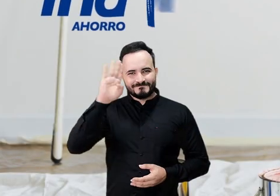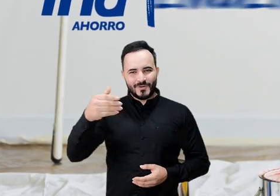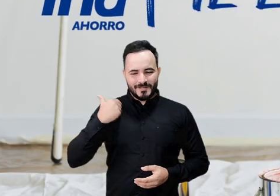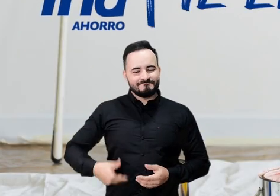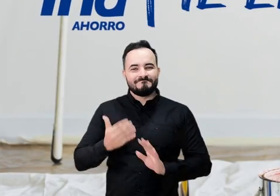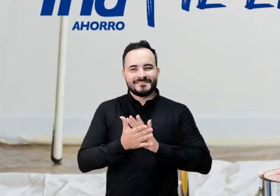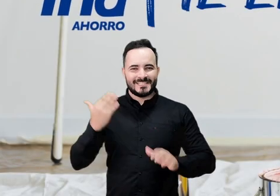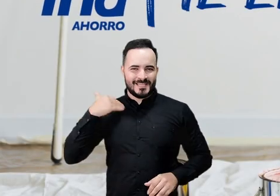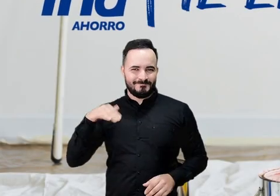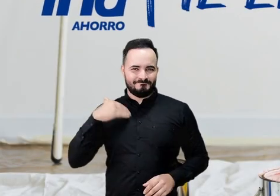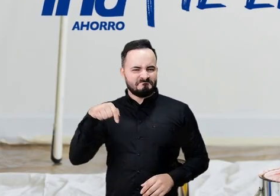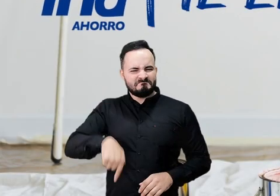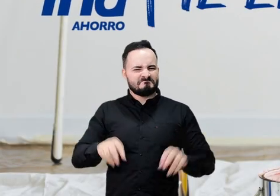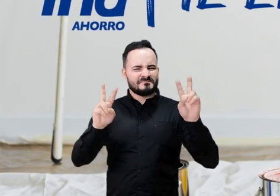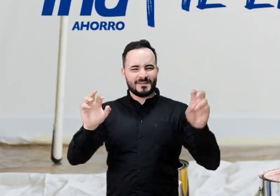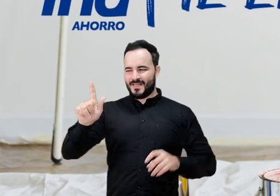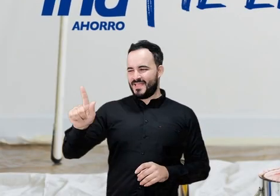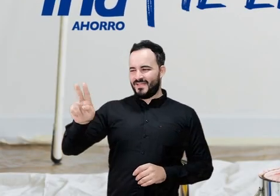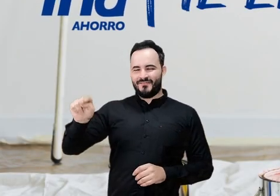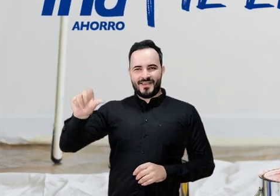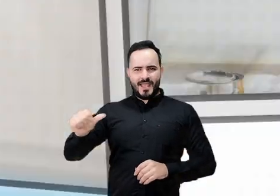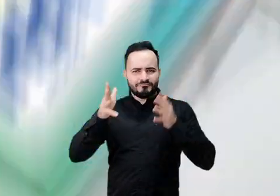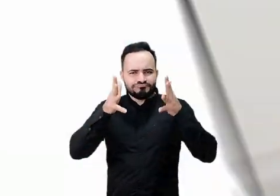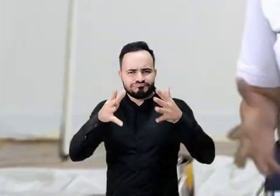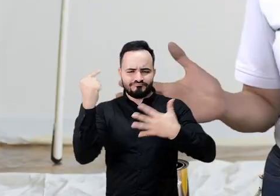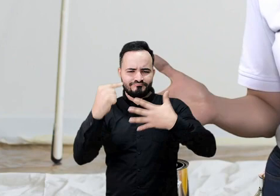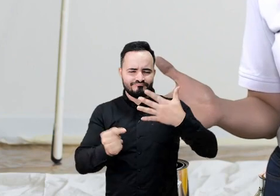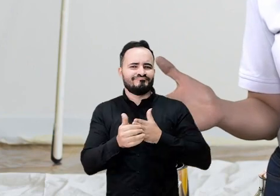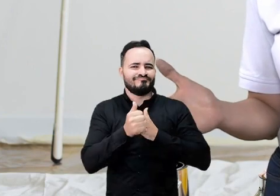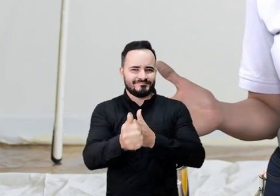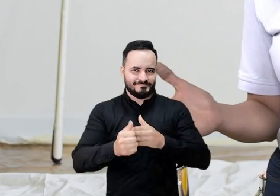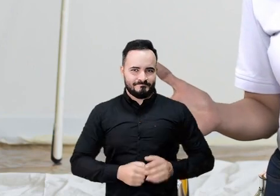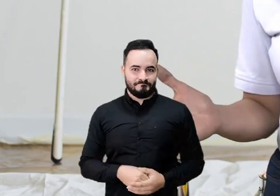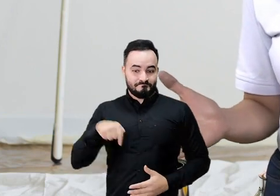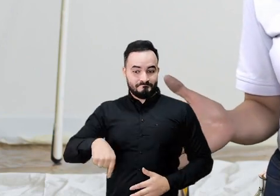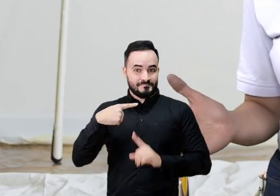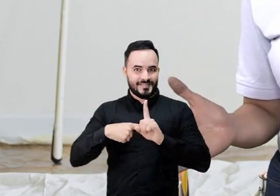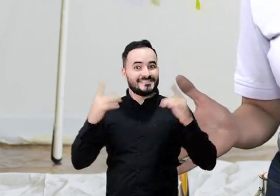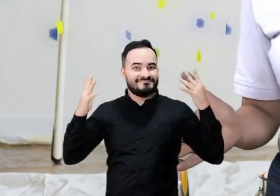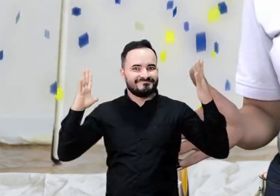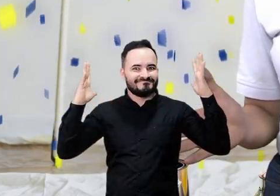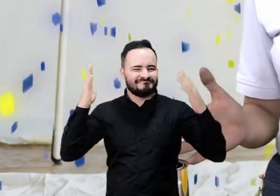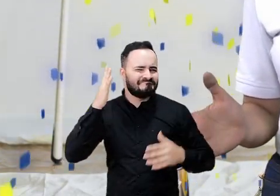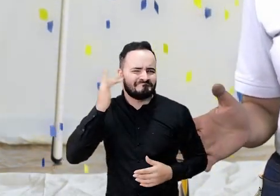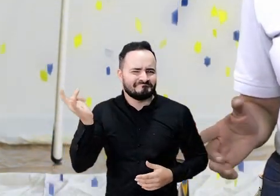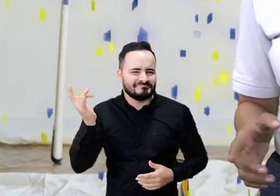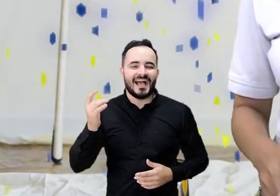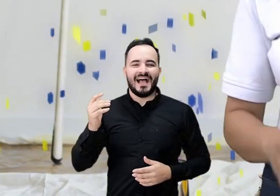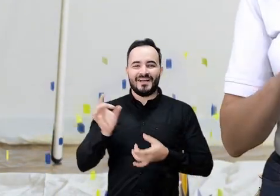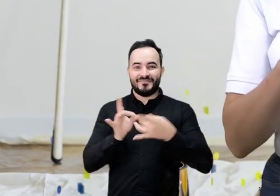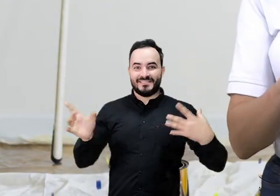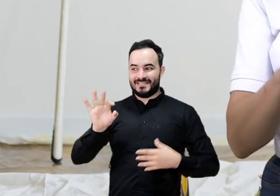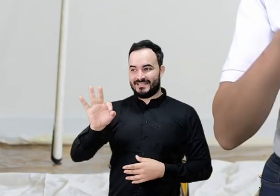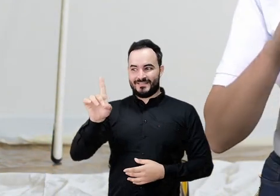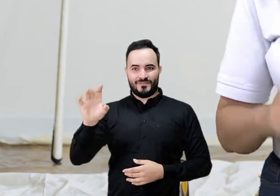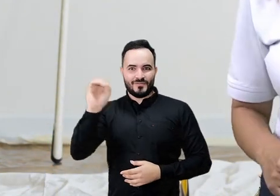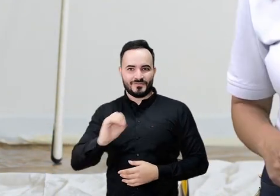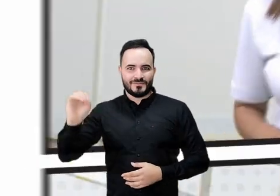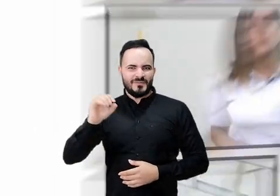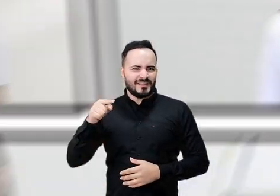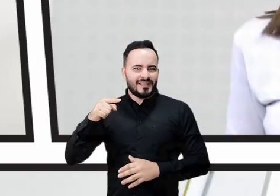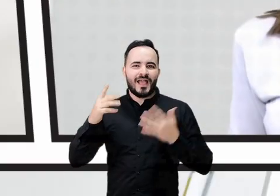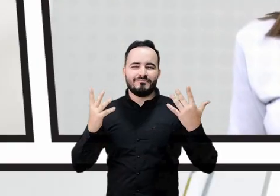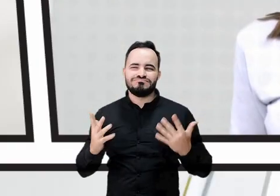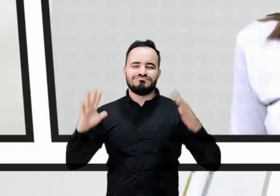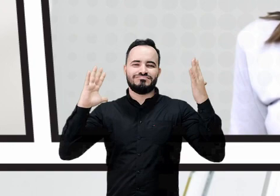Hola, soy Aleja Rodríguez y esto se llama FNA Te Enseña. Este mes estamos de fiesta porque el 31 de octubre celebramos el mes del